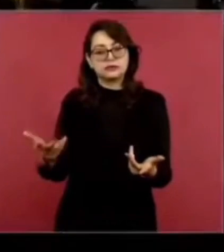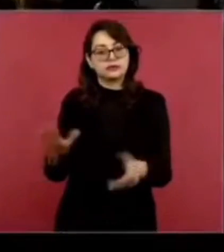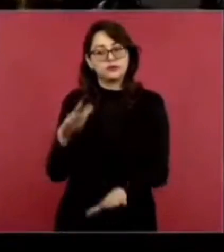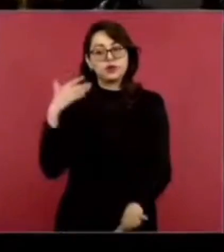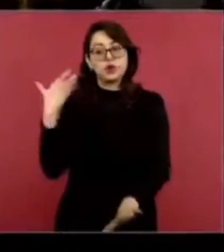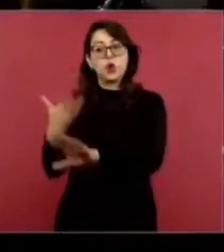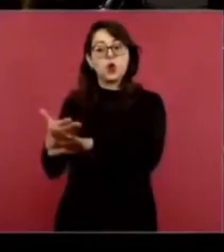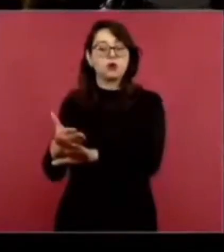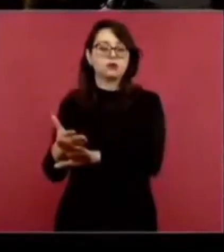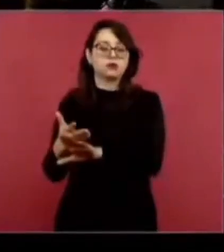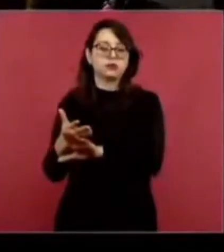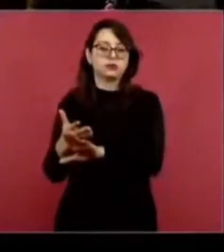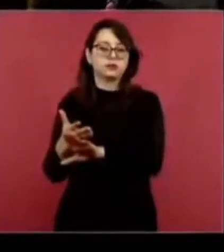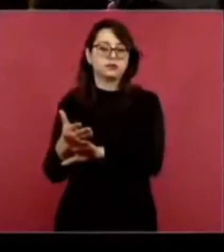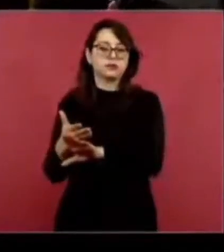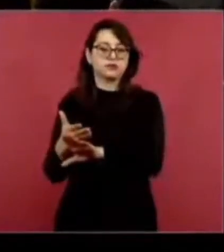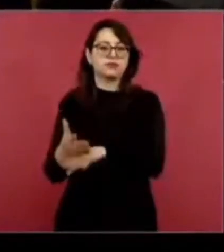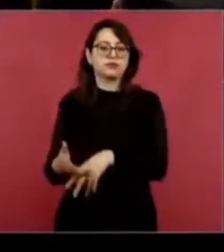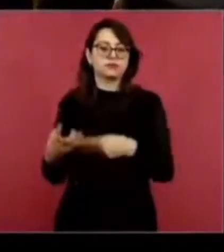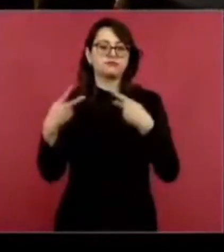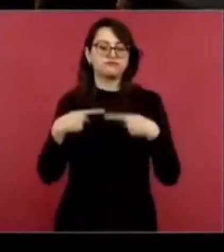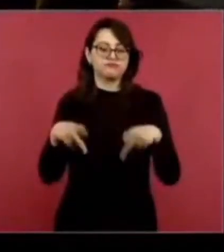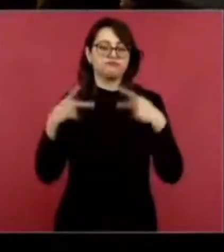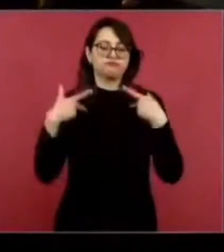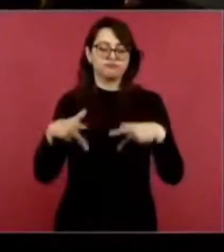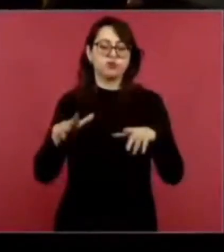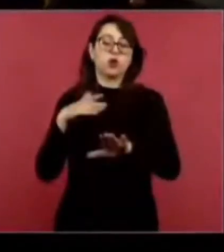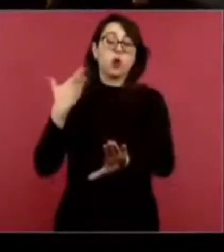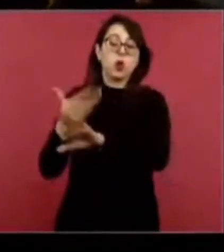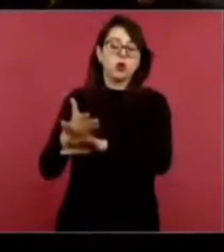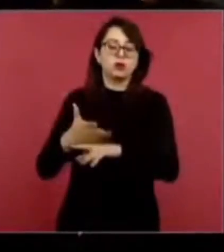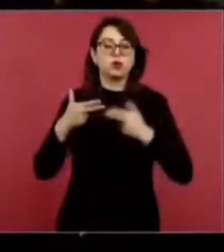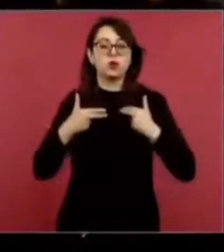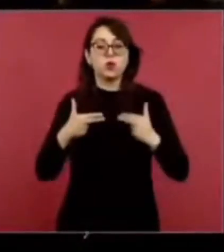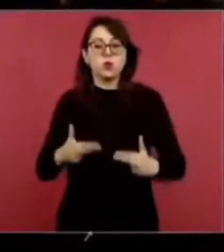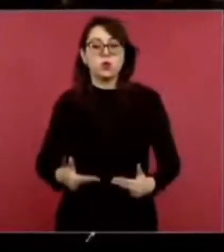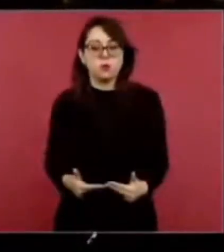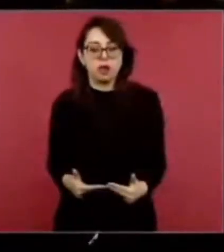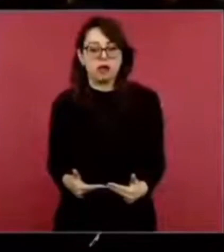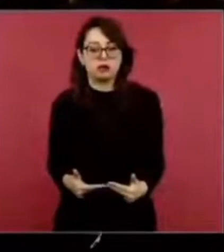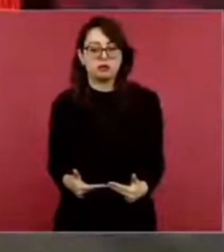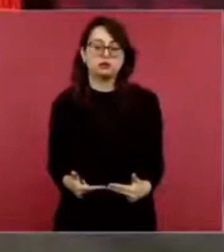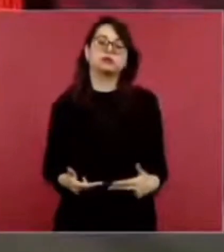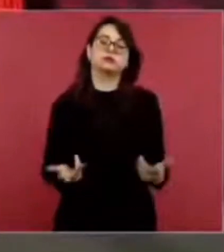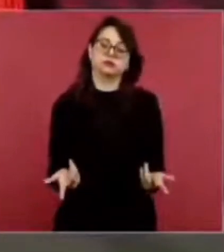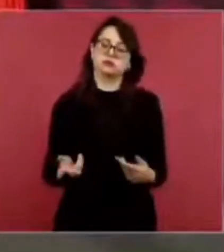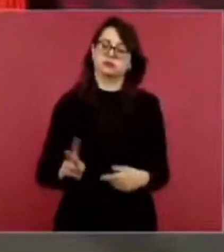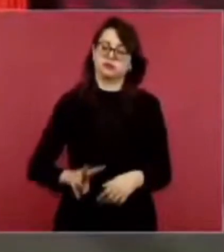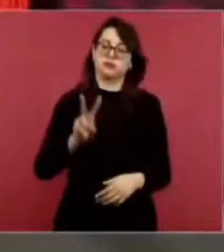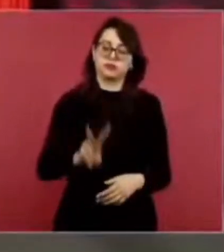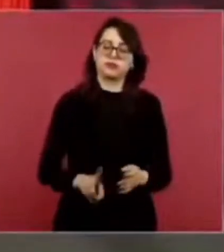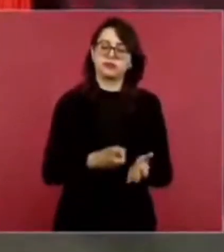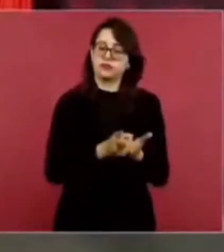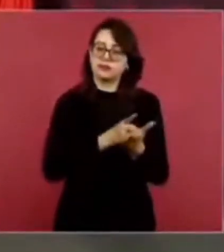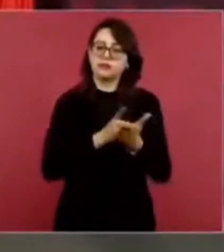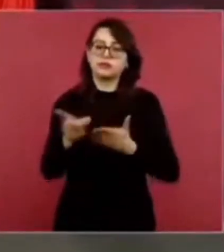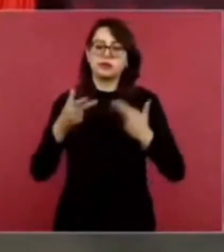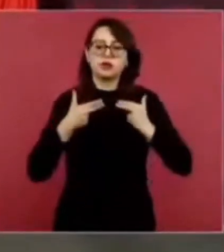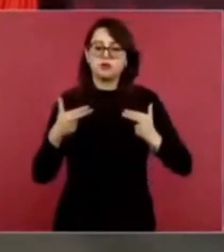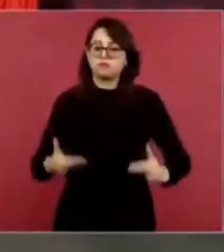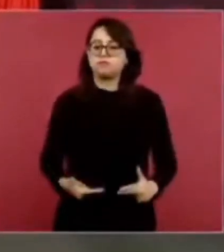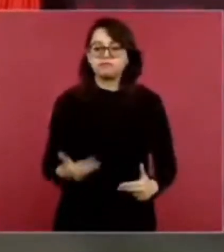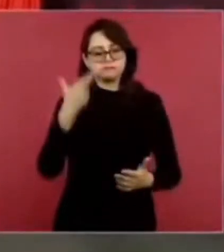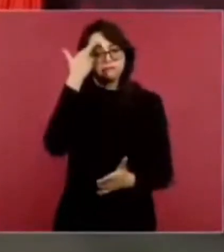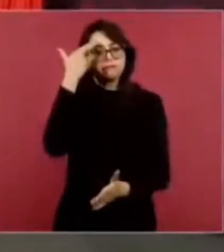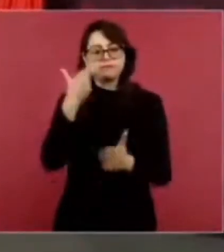perjudica mucho a seres humanos. Es una flagrante violación a los derechos